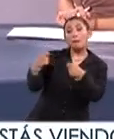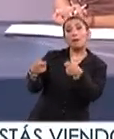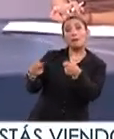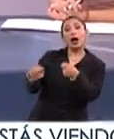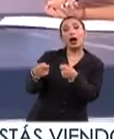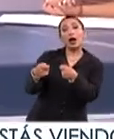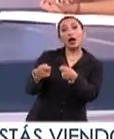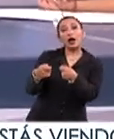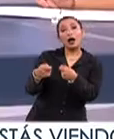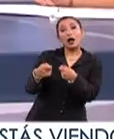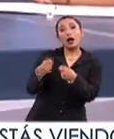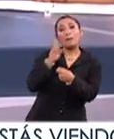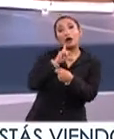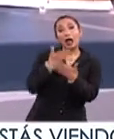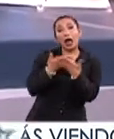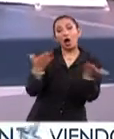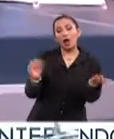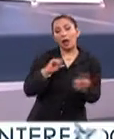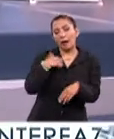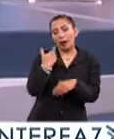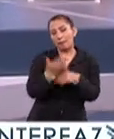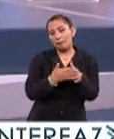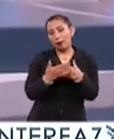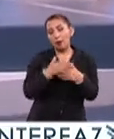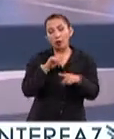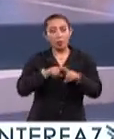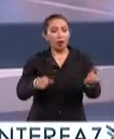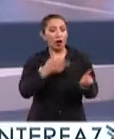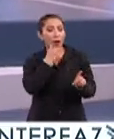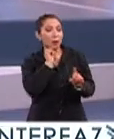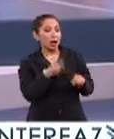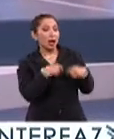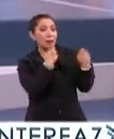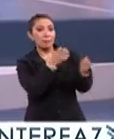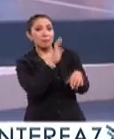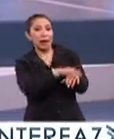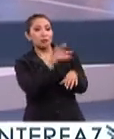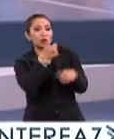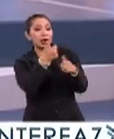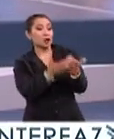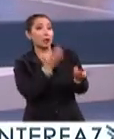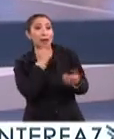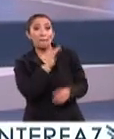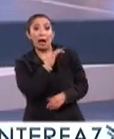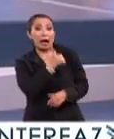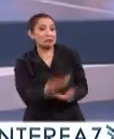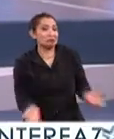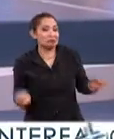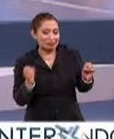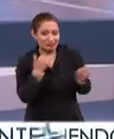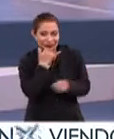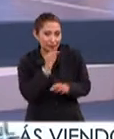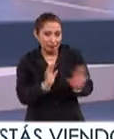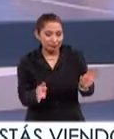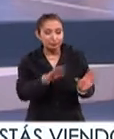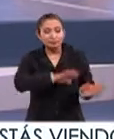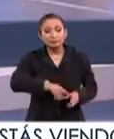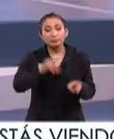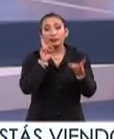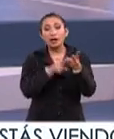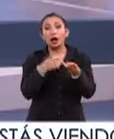las mujeres, ahora dentro de poco tendremos distinción de género a favor de los hombres porque se van a quedar sin becas. Y el último